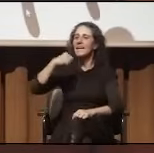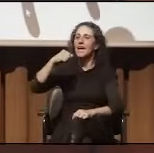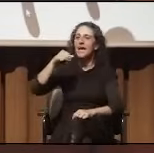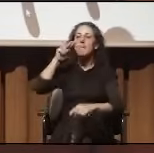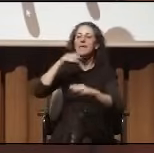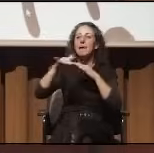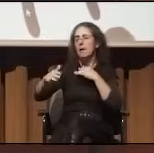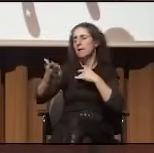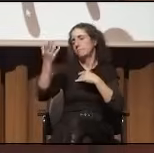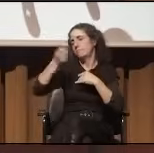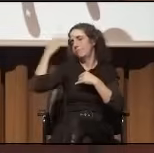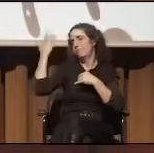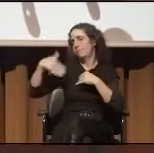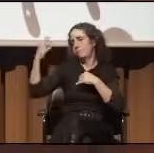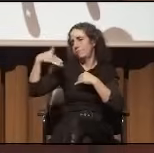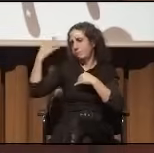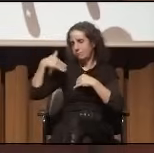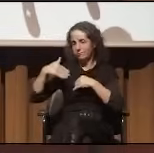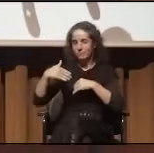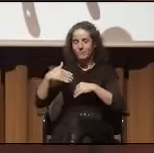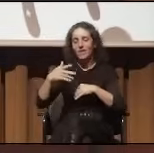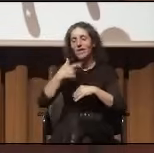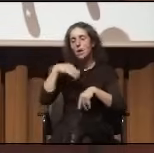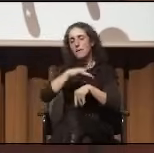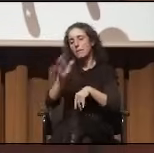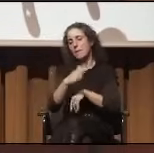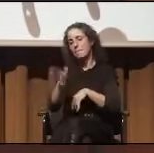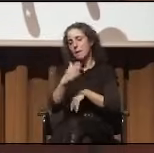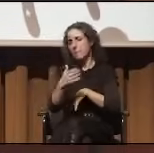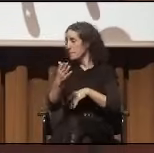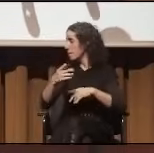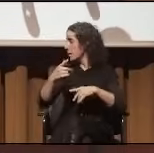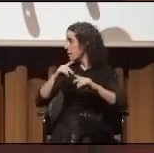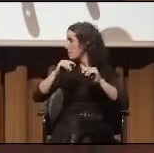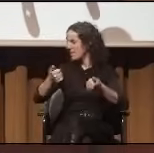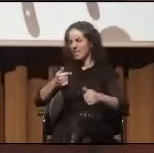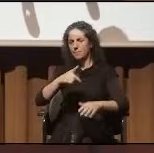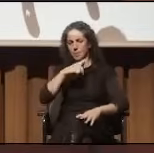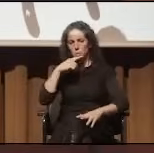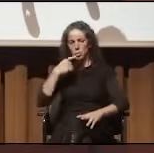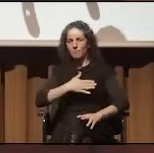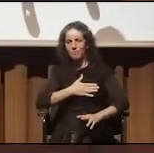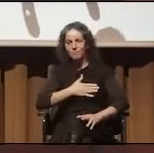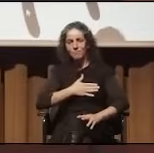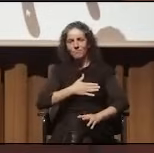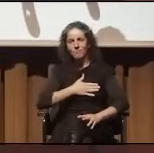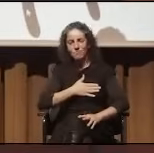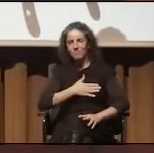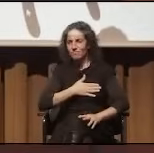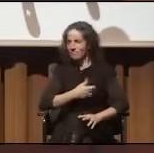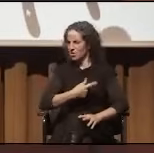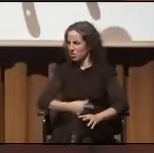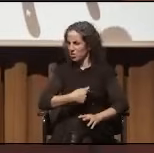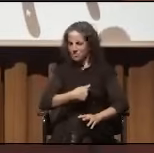años y empecé, pasando visita, empecé a tener un dolor aquí en el pecho, un dolor sintiendo que me estaba